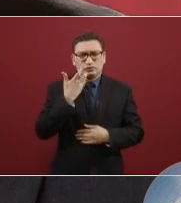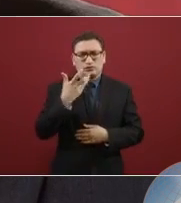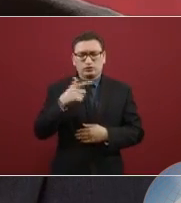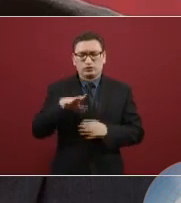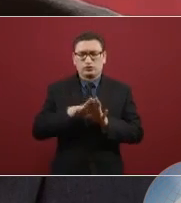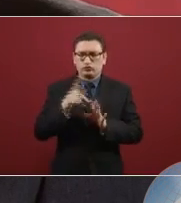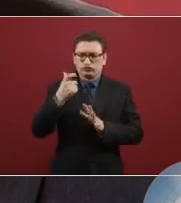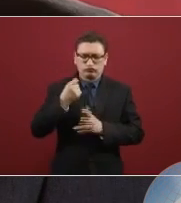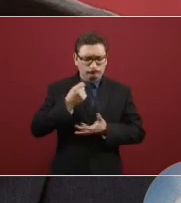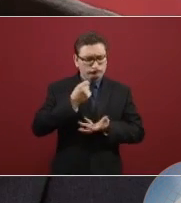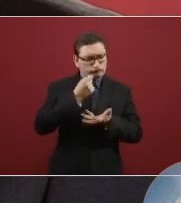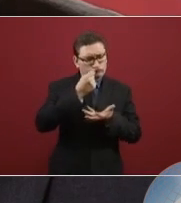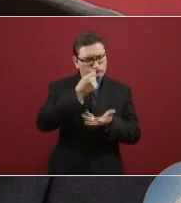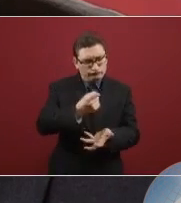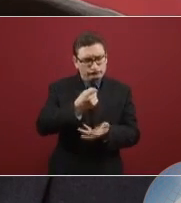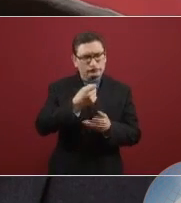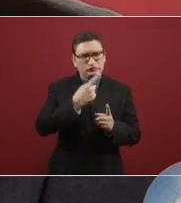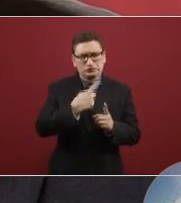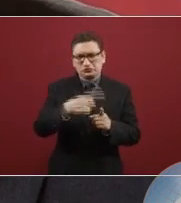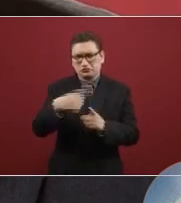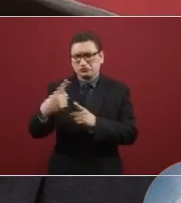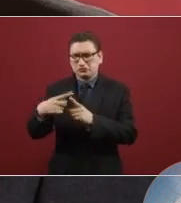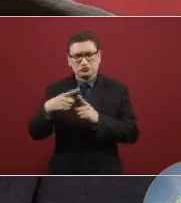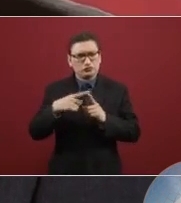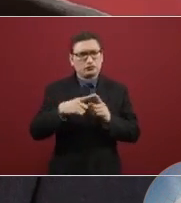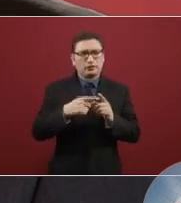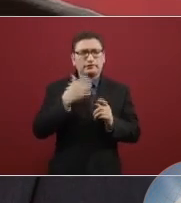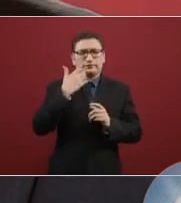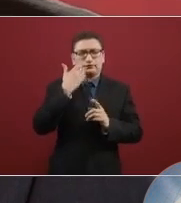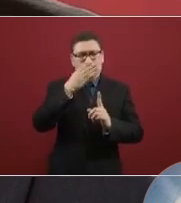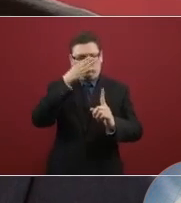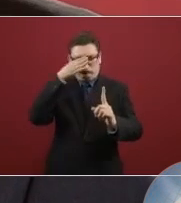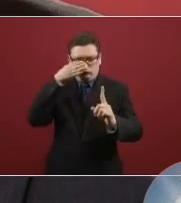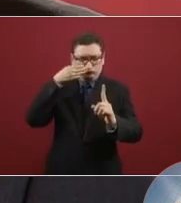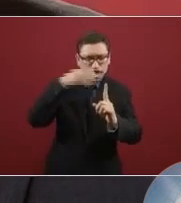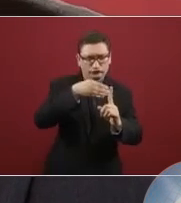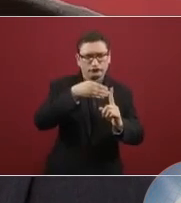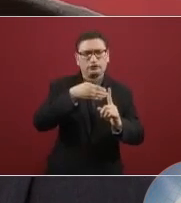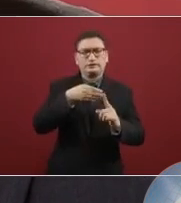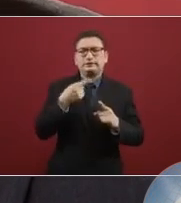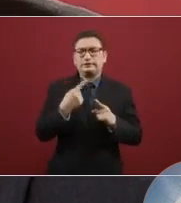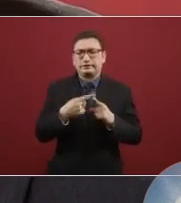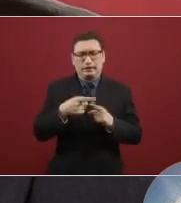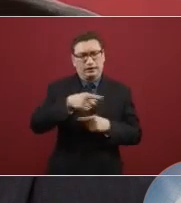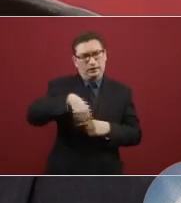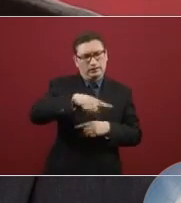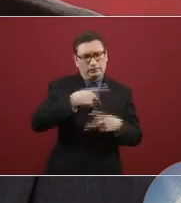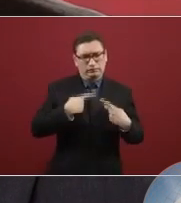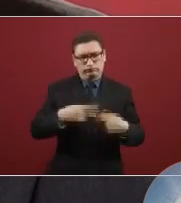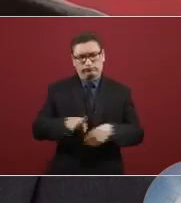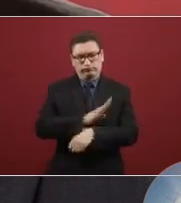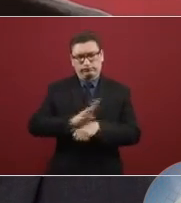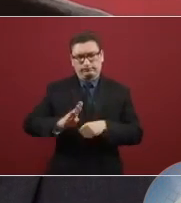fondos el dinero de manera directa a los beneficiarios